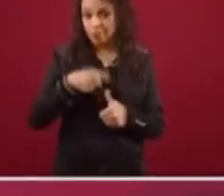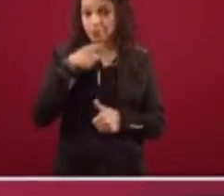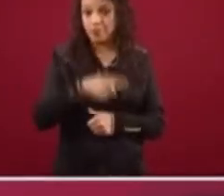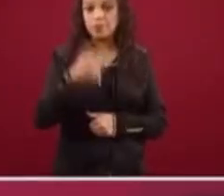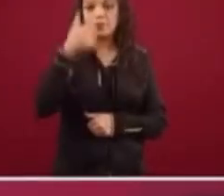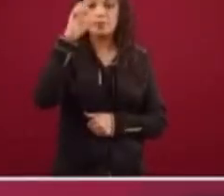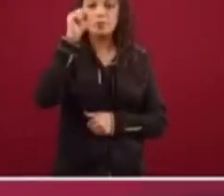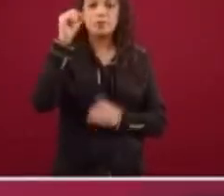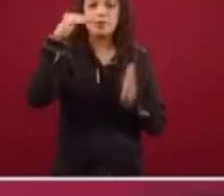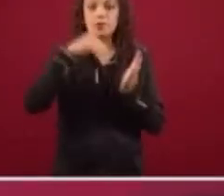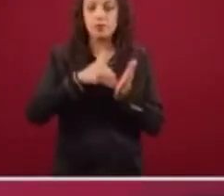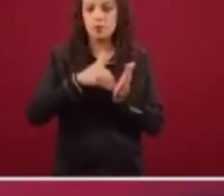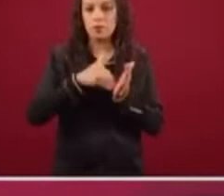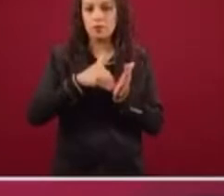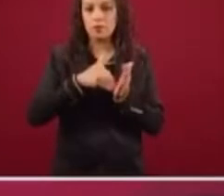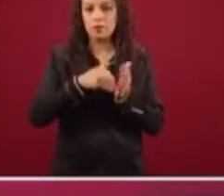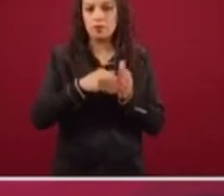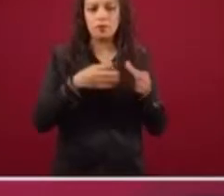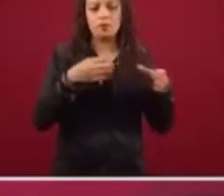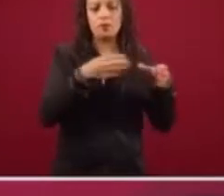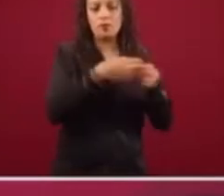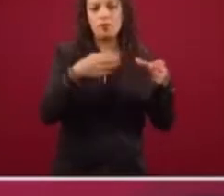comunidades pequeñas